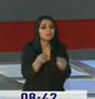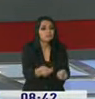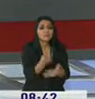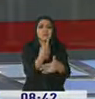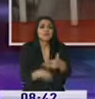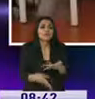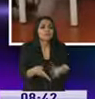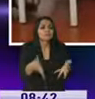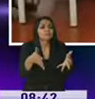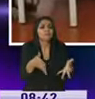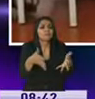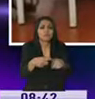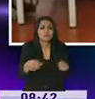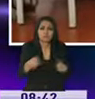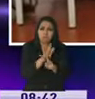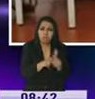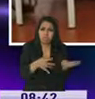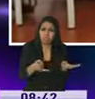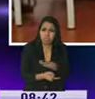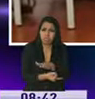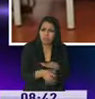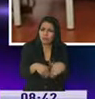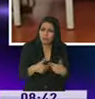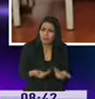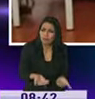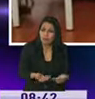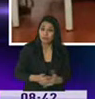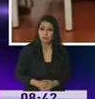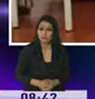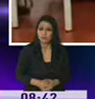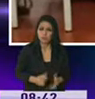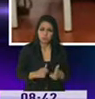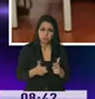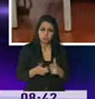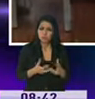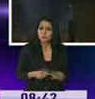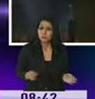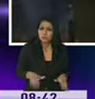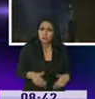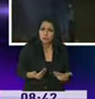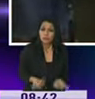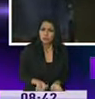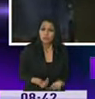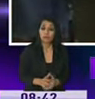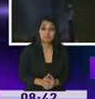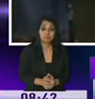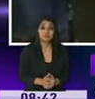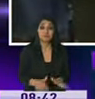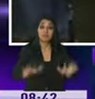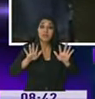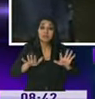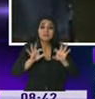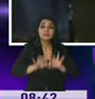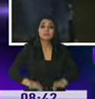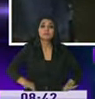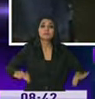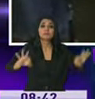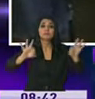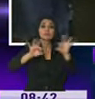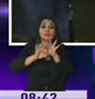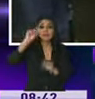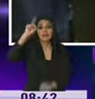miren lo que sucede. Implementar varias medidas, tratar de solucionar, yo creo que es parte fundamental del